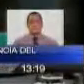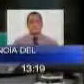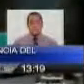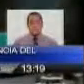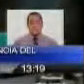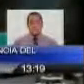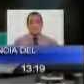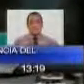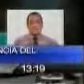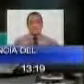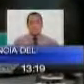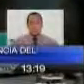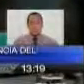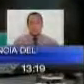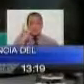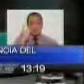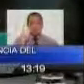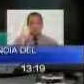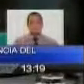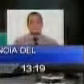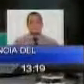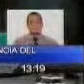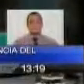Y por supuesto, y en primer lugar,